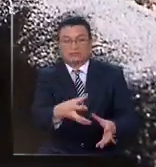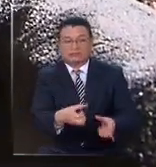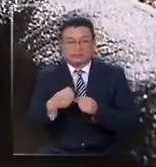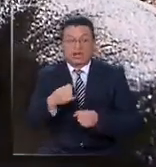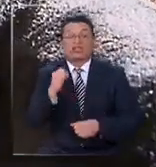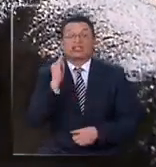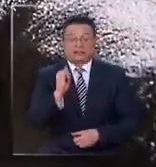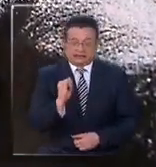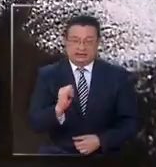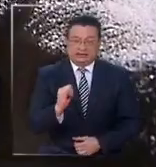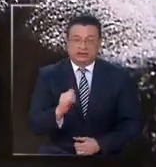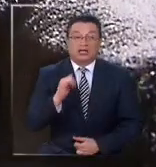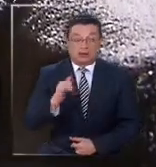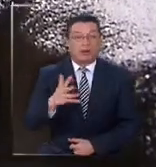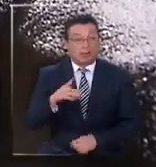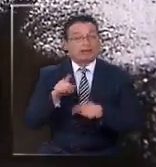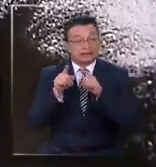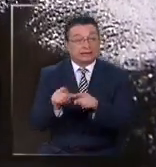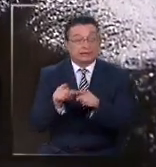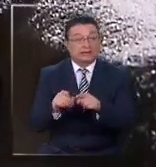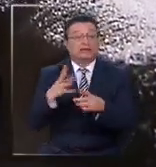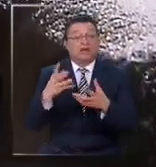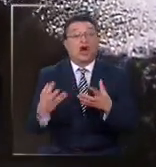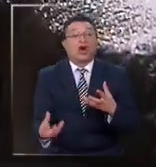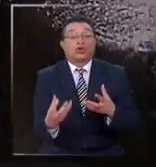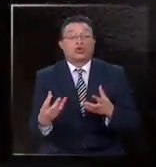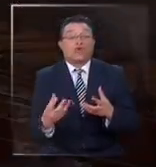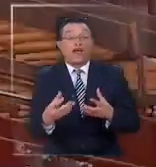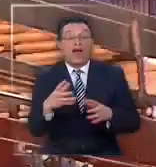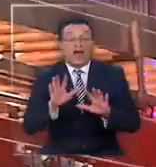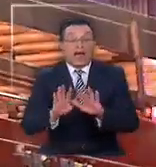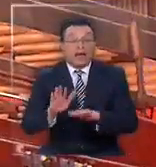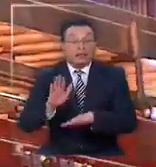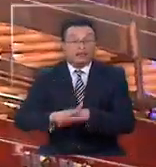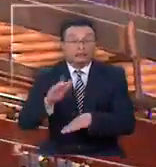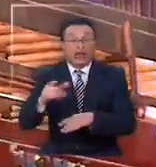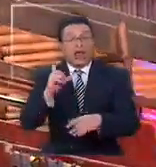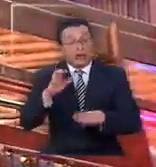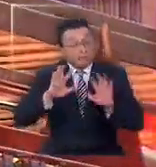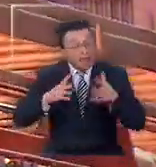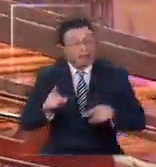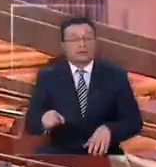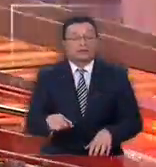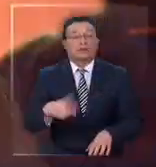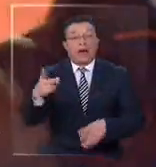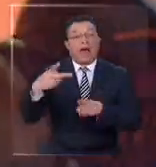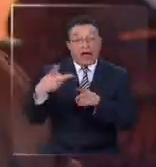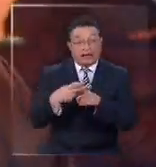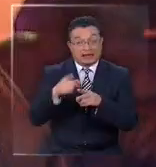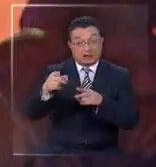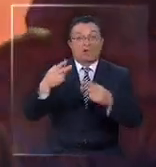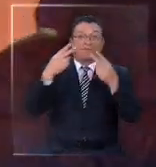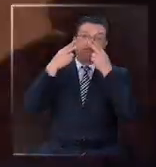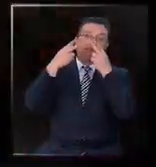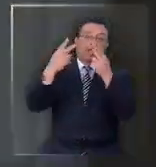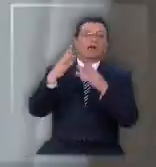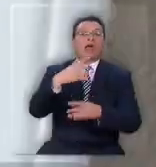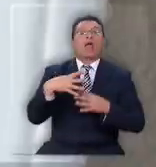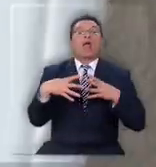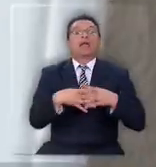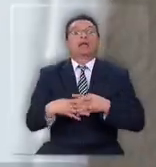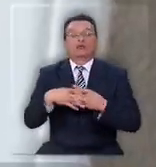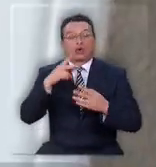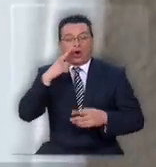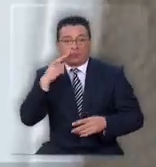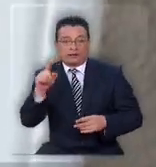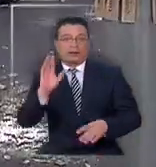gas? Sí, porque me tinca que tomó una estufa de gas. Según la administración, el arrendatario está de viaje en Estados Unidos.